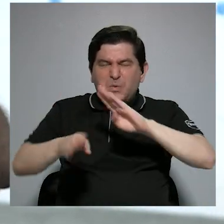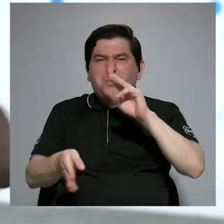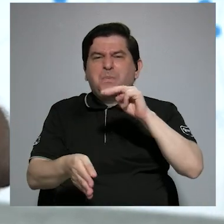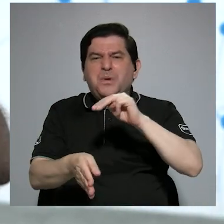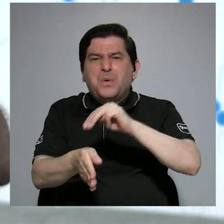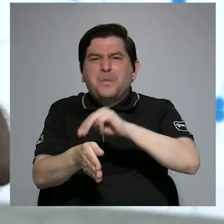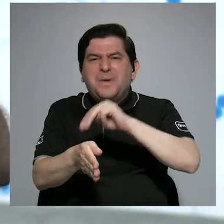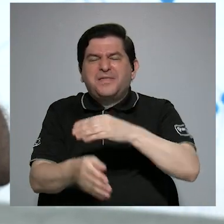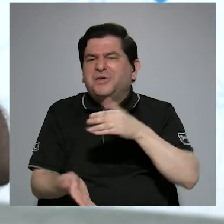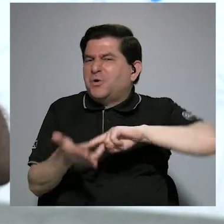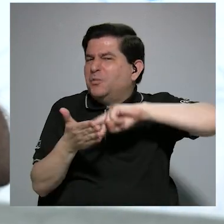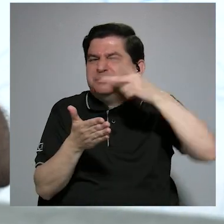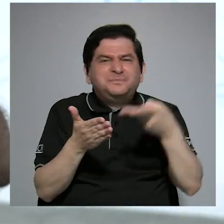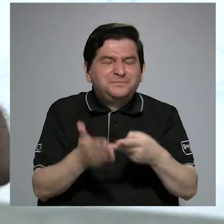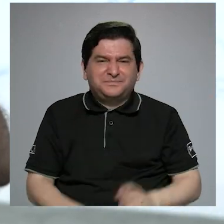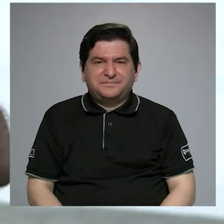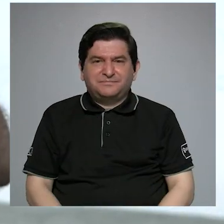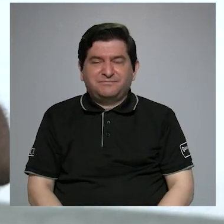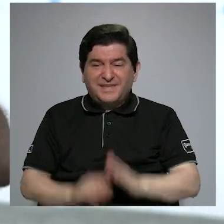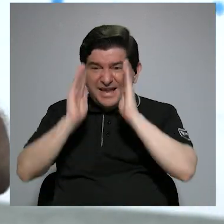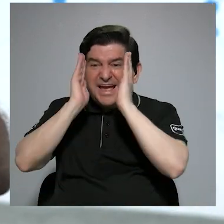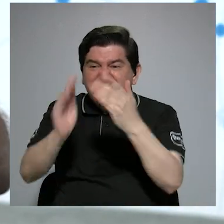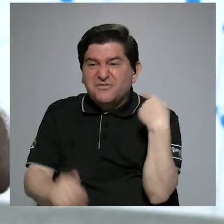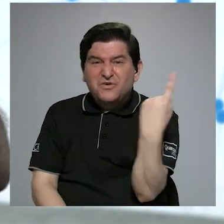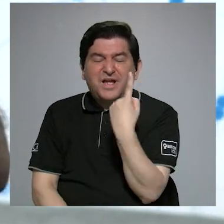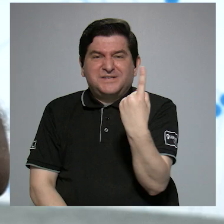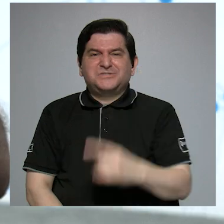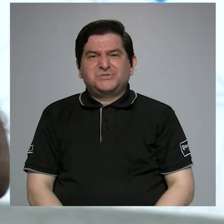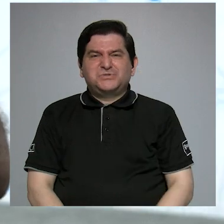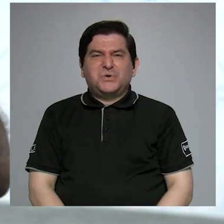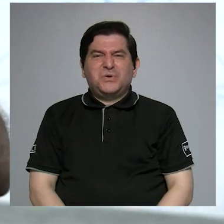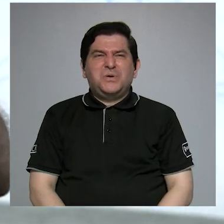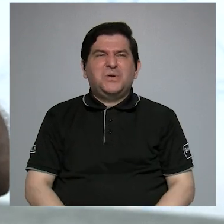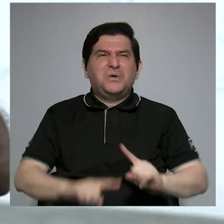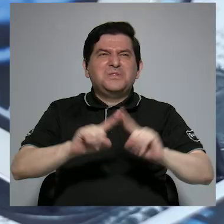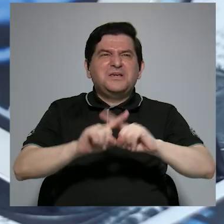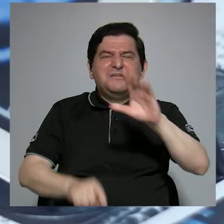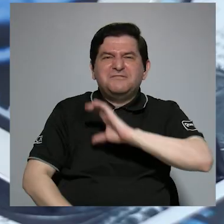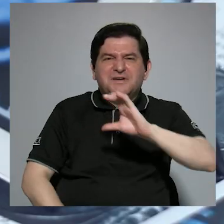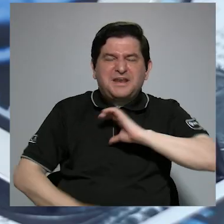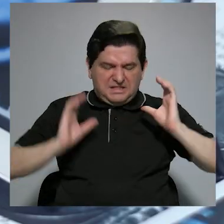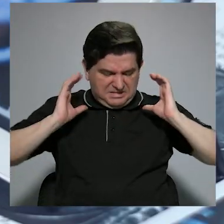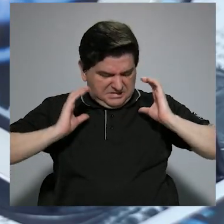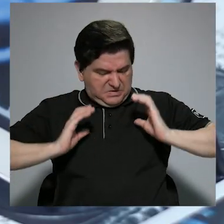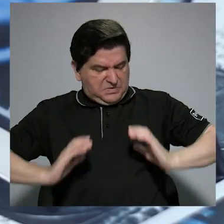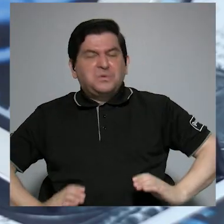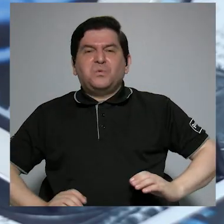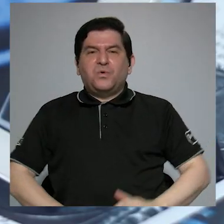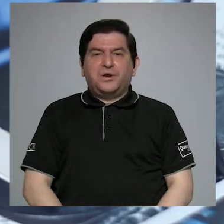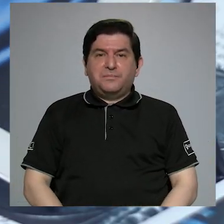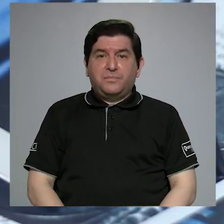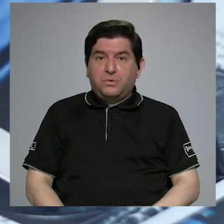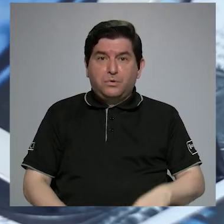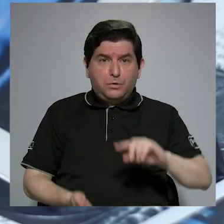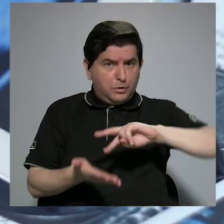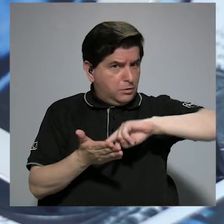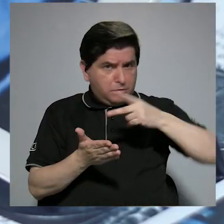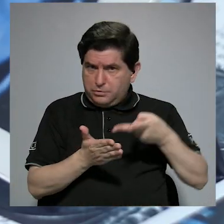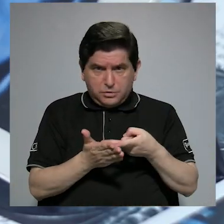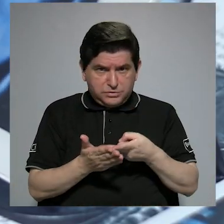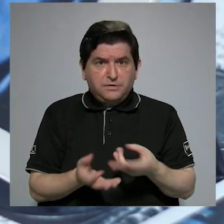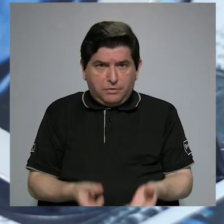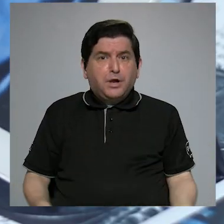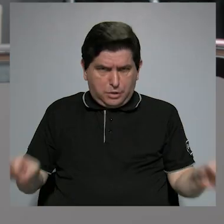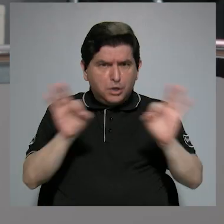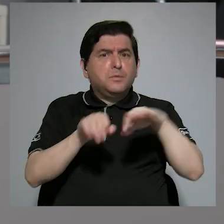biomédico. ¿Qué quiere decir esto? Que nos concentramos nada más como en ciertos factores corporales, que no es que no sean importantes,